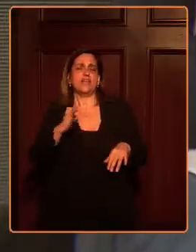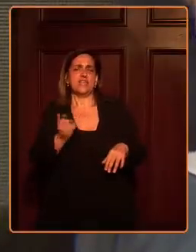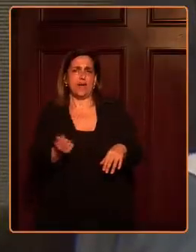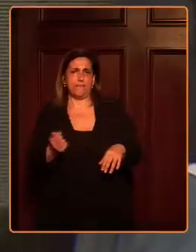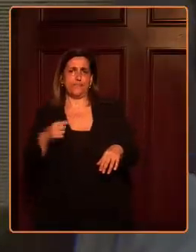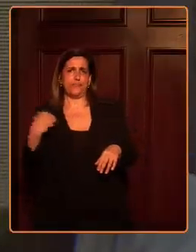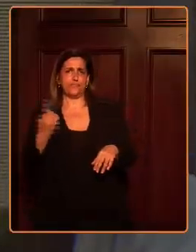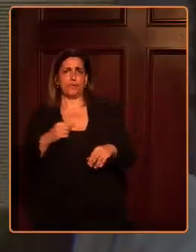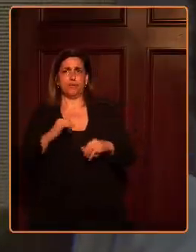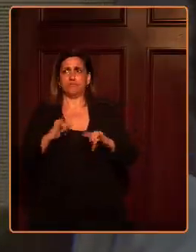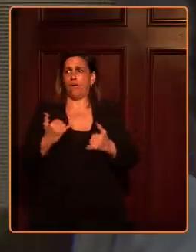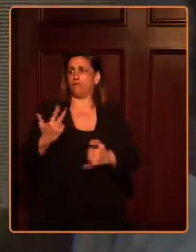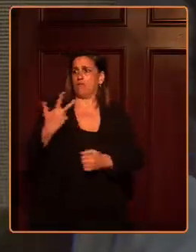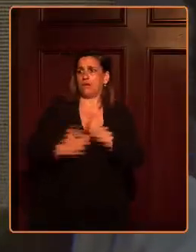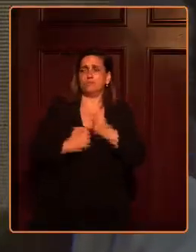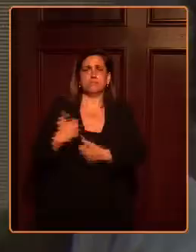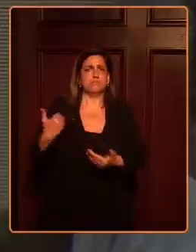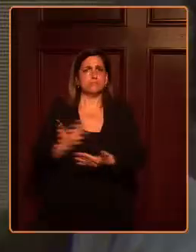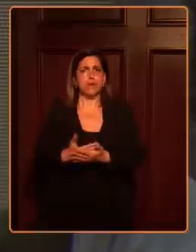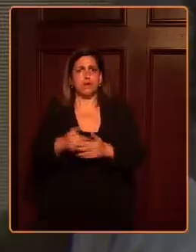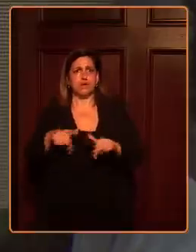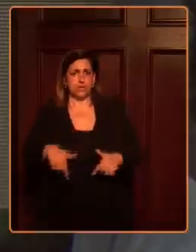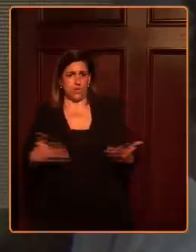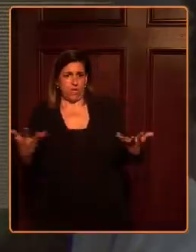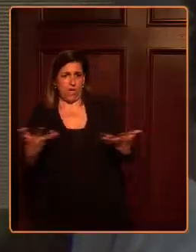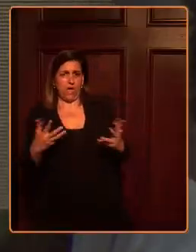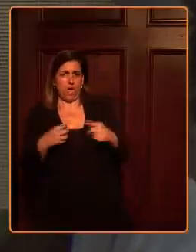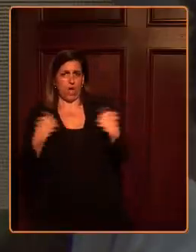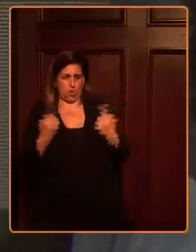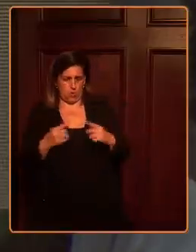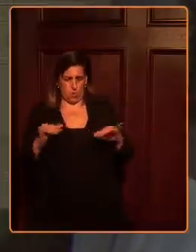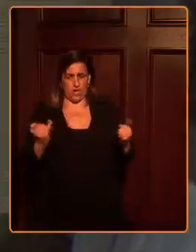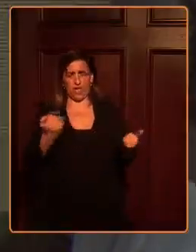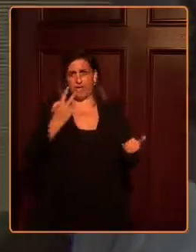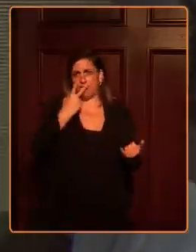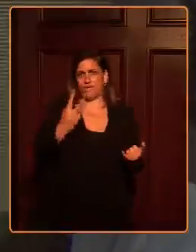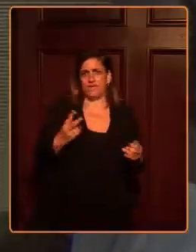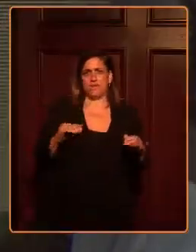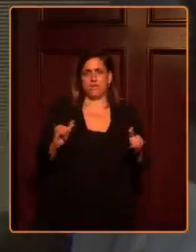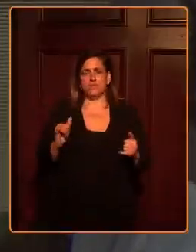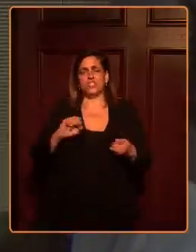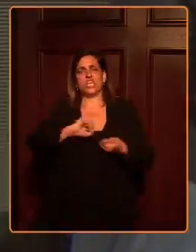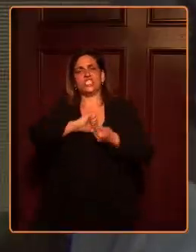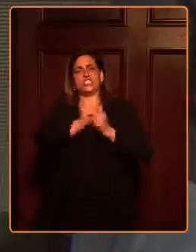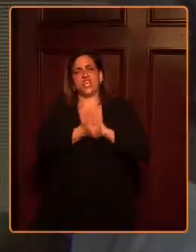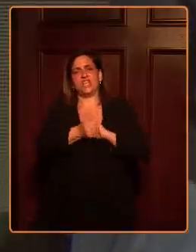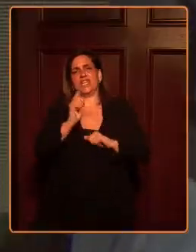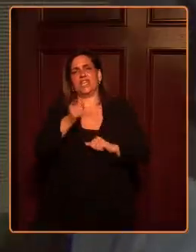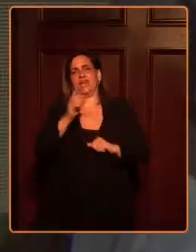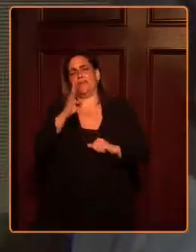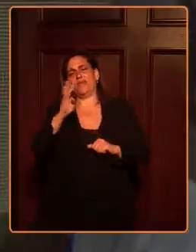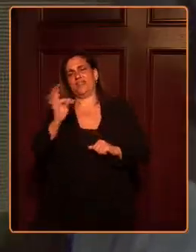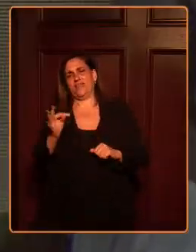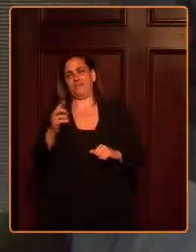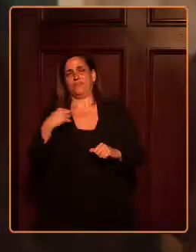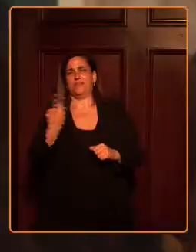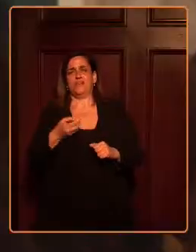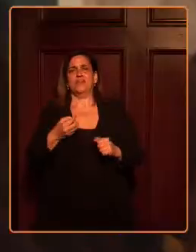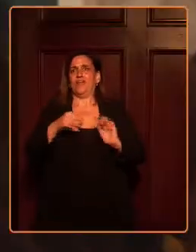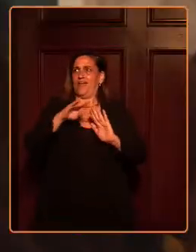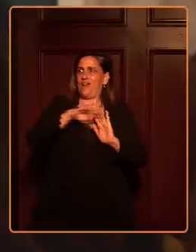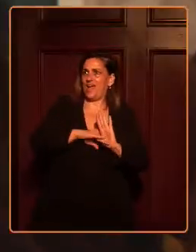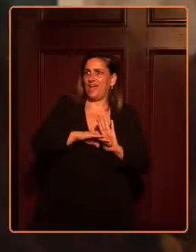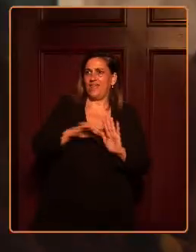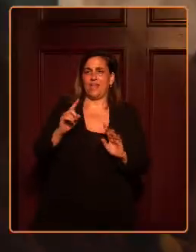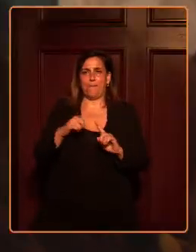Y hace 3 años, en estos días, aparecía ChatGPT en la agenda, no solamente en la